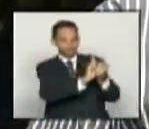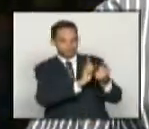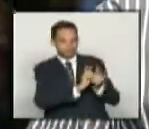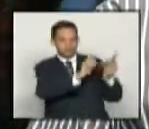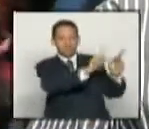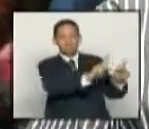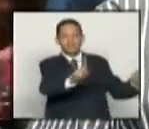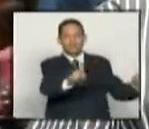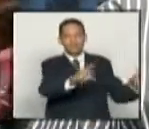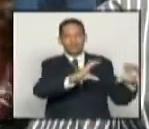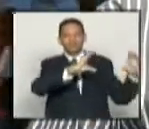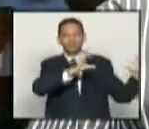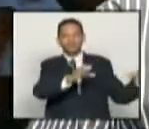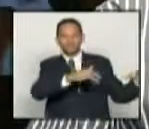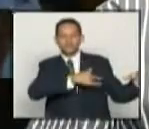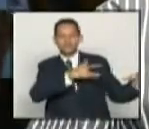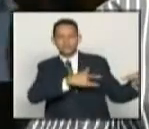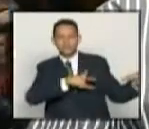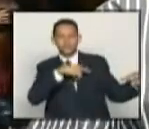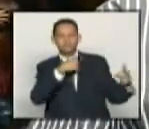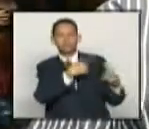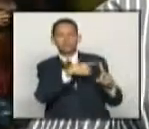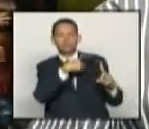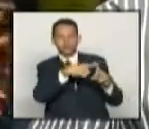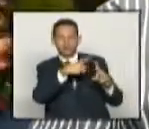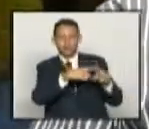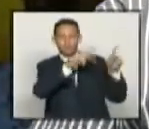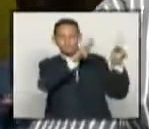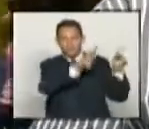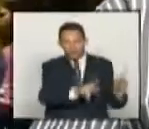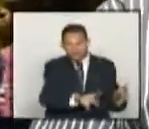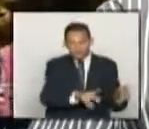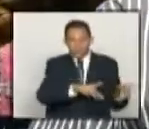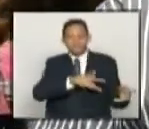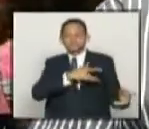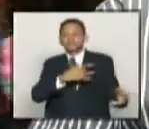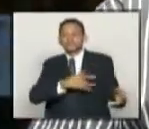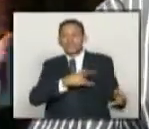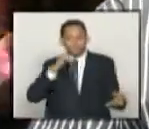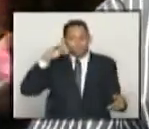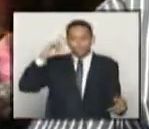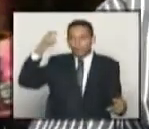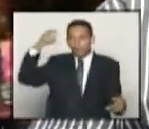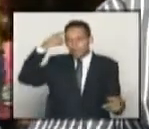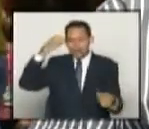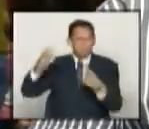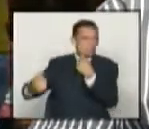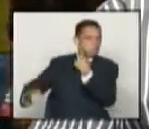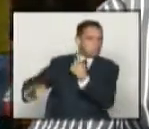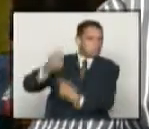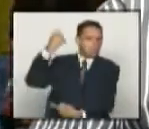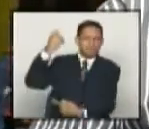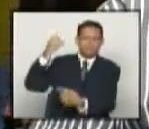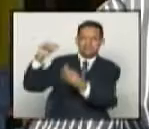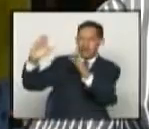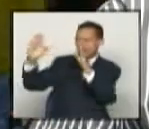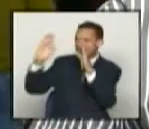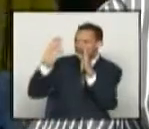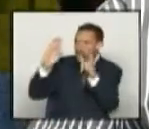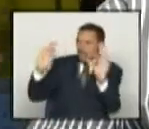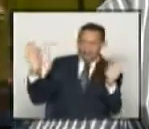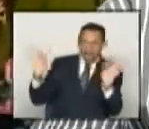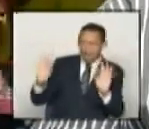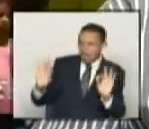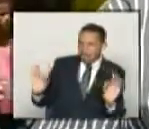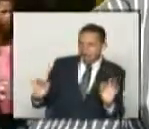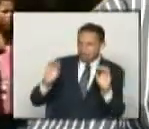a la comunidad porque muchas veces el ciudadano del común siente que sus administraciones, tanto municipal como